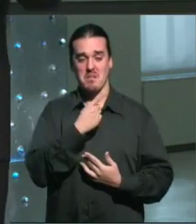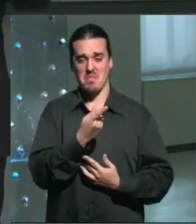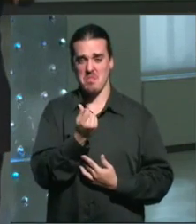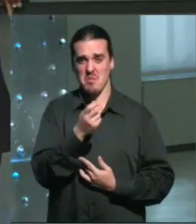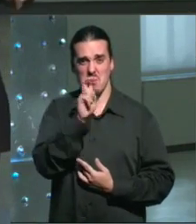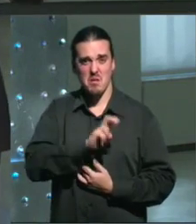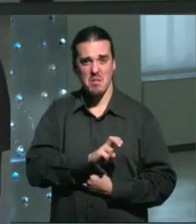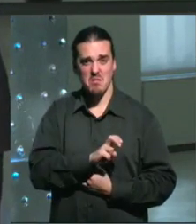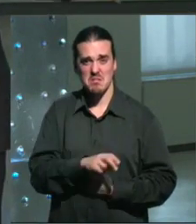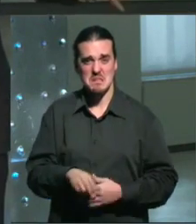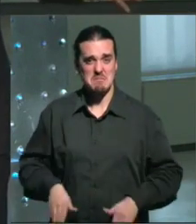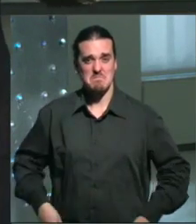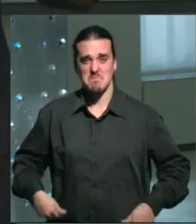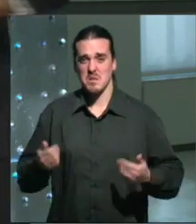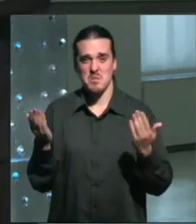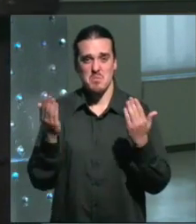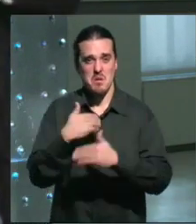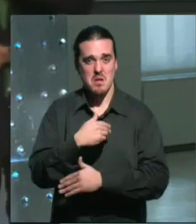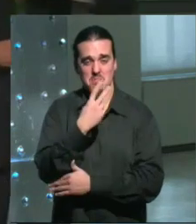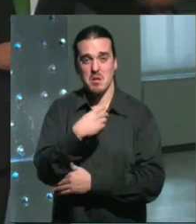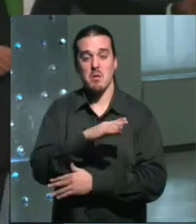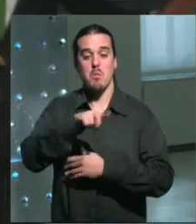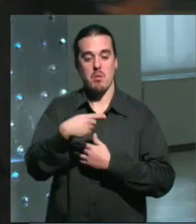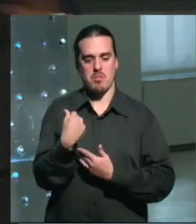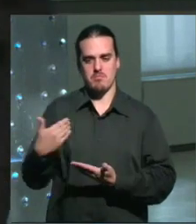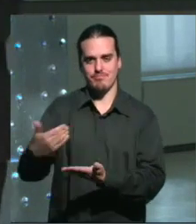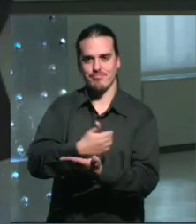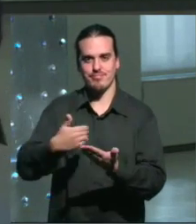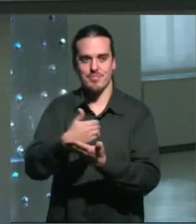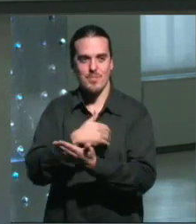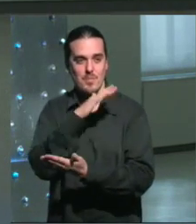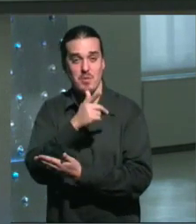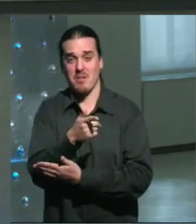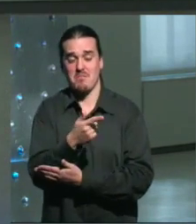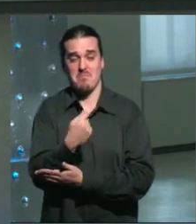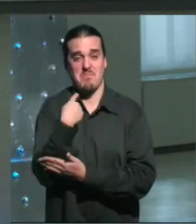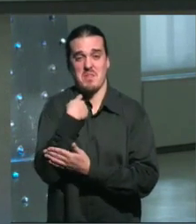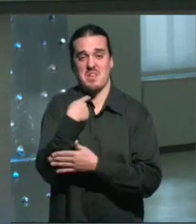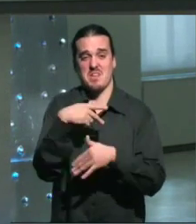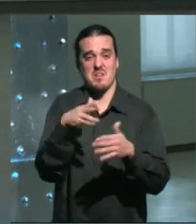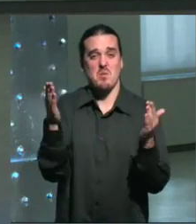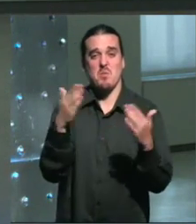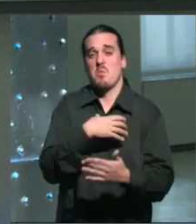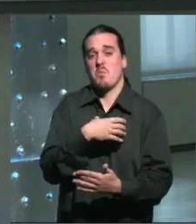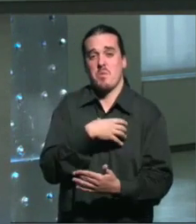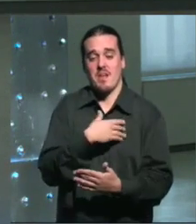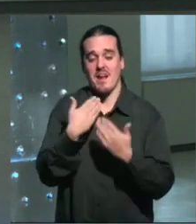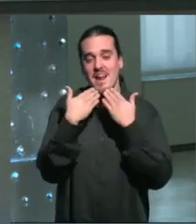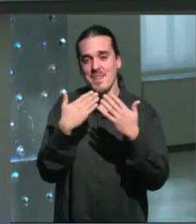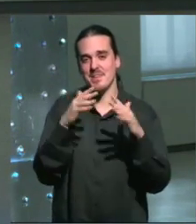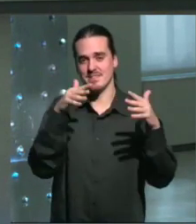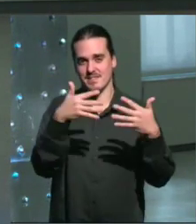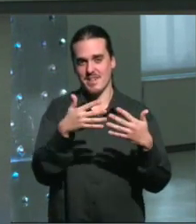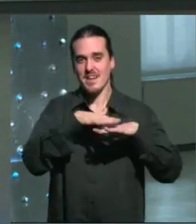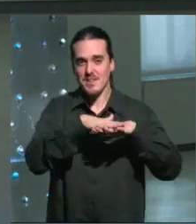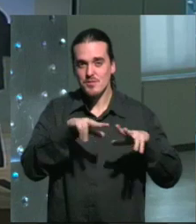recaudado 70 millones de dólares en 3 meses. Lo hizo todo, absolutamente todo, porque no tenía nada que perder a través de Internet, de las redes